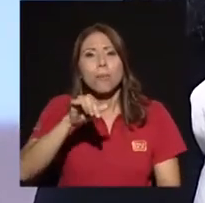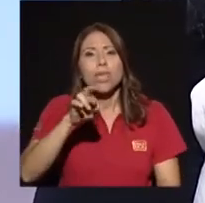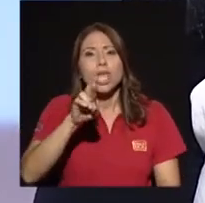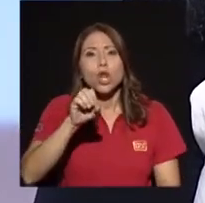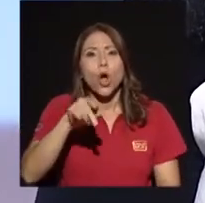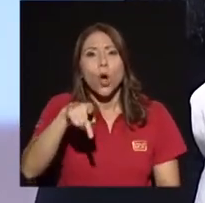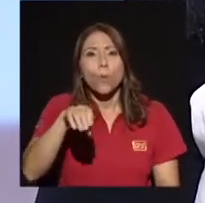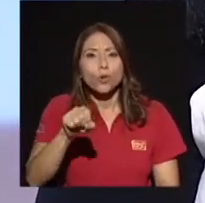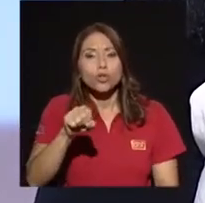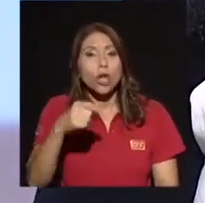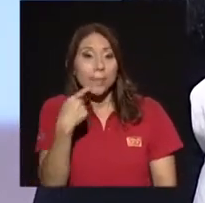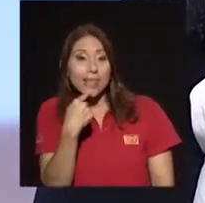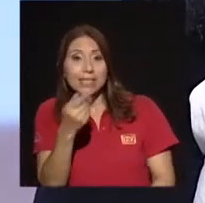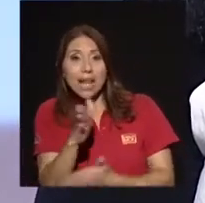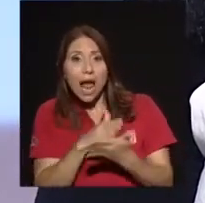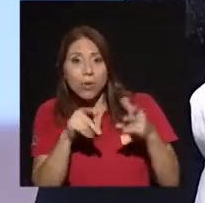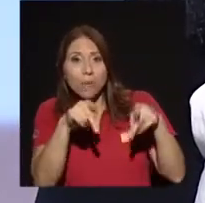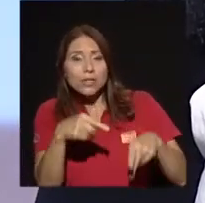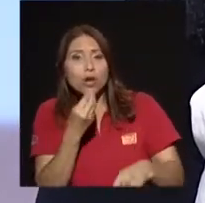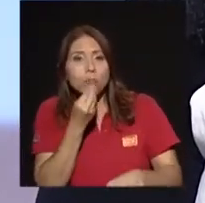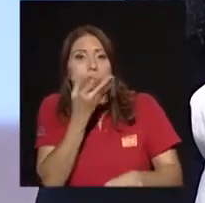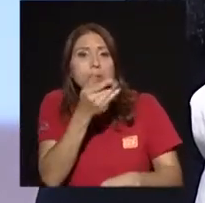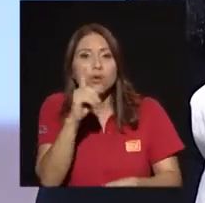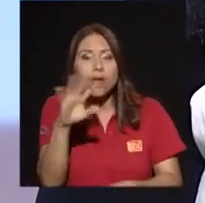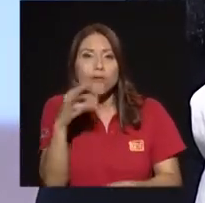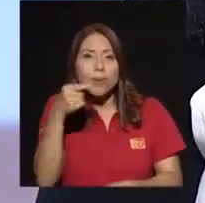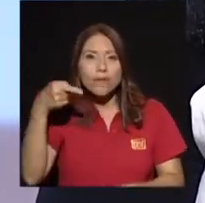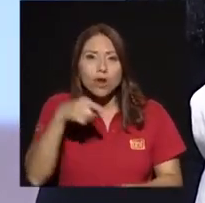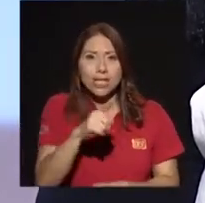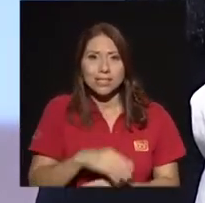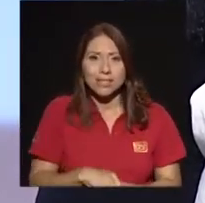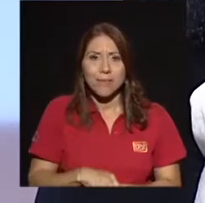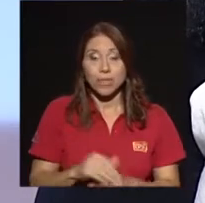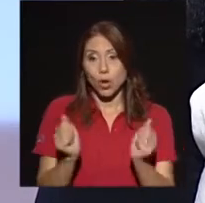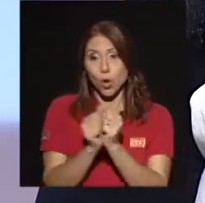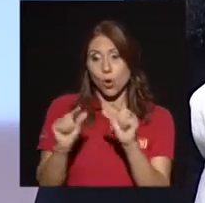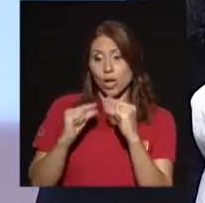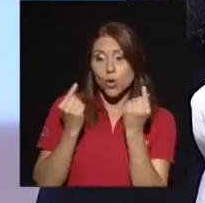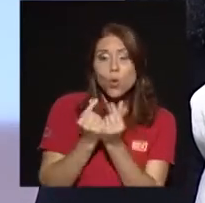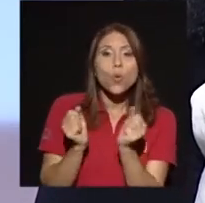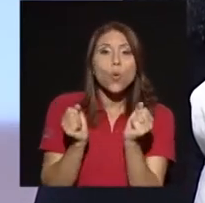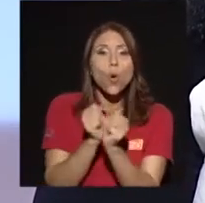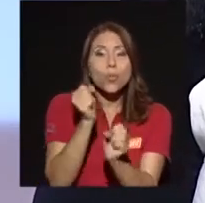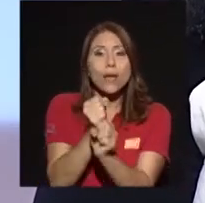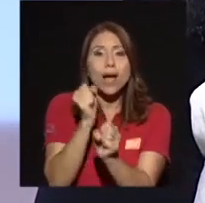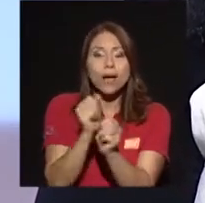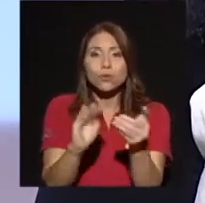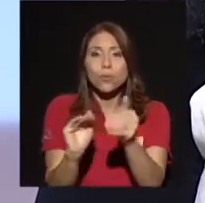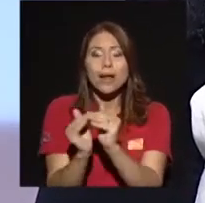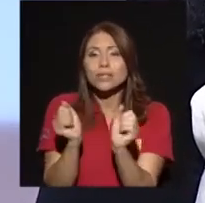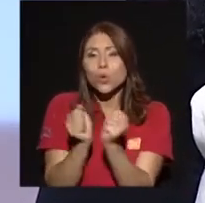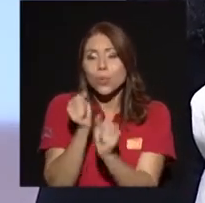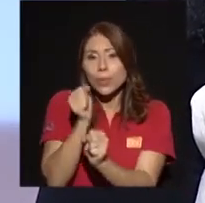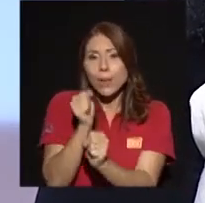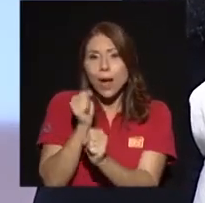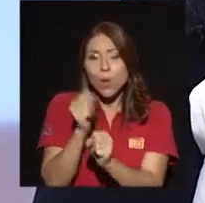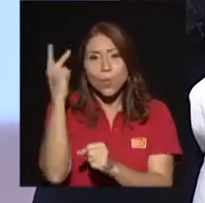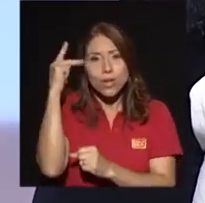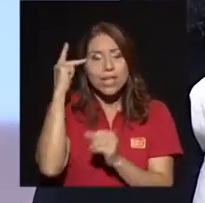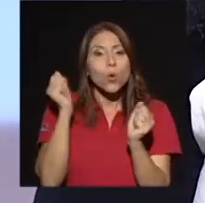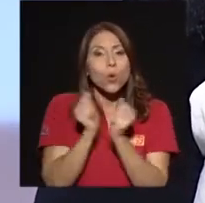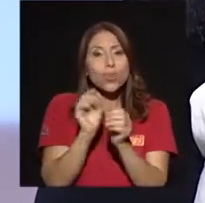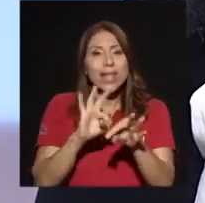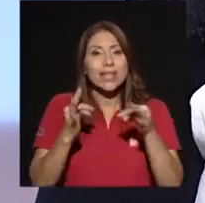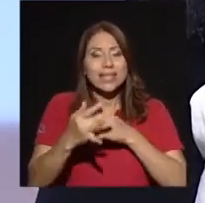violencia. Y bueno, pues realmente desde el colectivo, con las intervenciones urbanas, con el trabajo político, con los talleres de sensibilización,